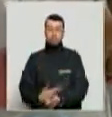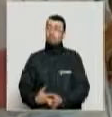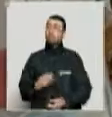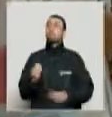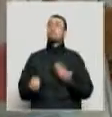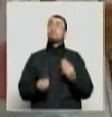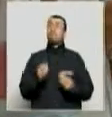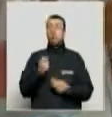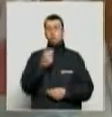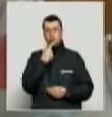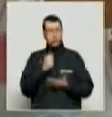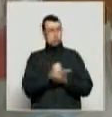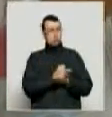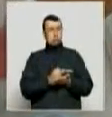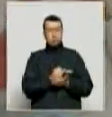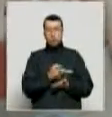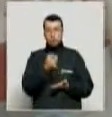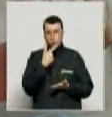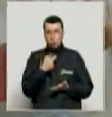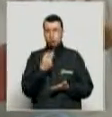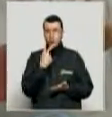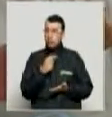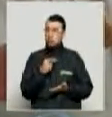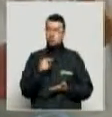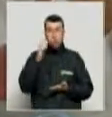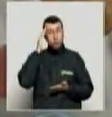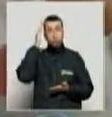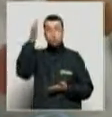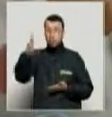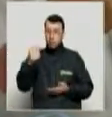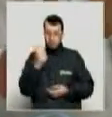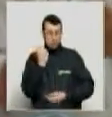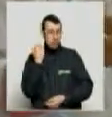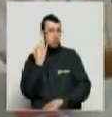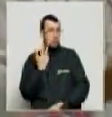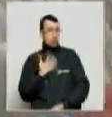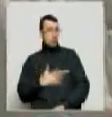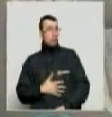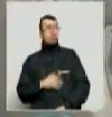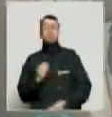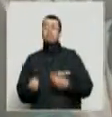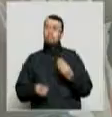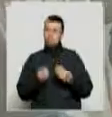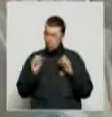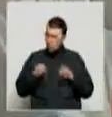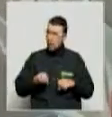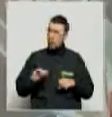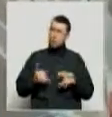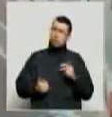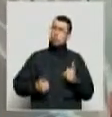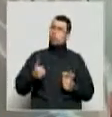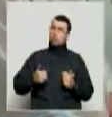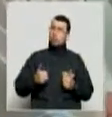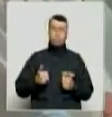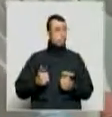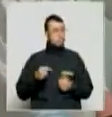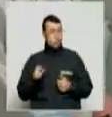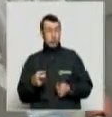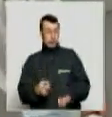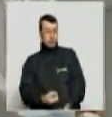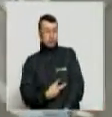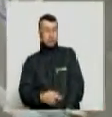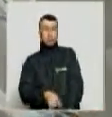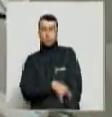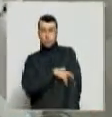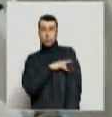muchos de ustedes pensarán, ¿y habrán efectos secundarios? ¿No se puede? ¿Sí se puede? No, de hecho este tipo de tratamiento está diseñado